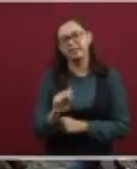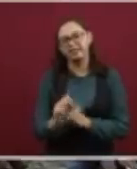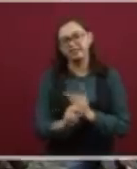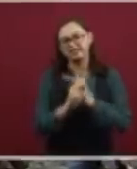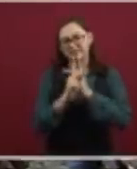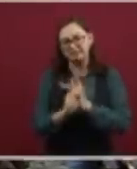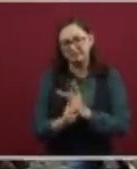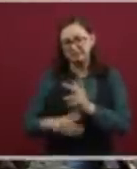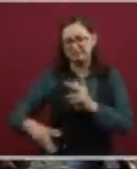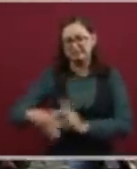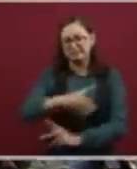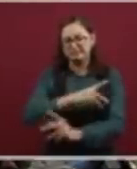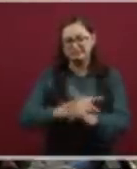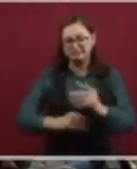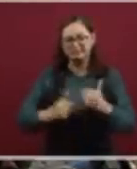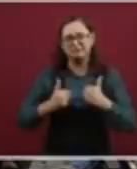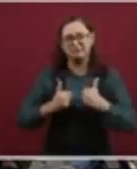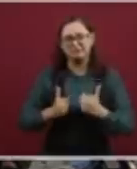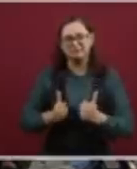¿O